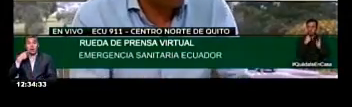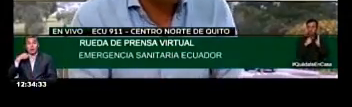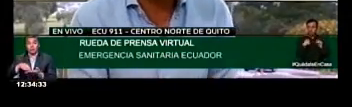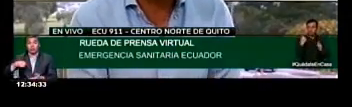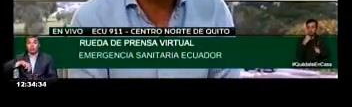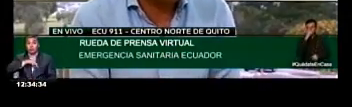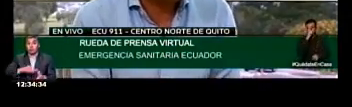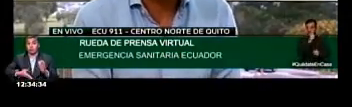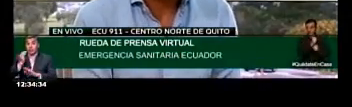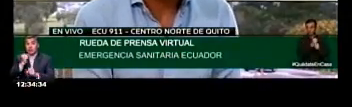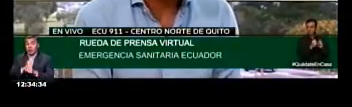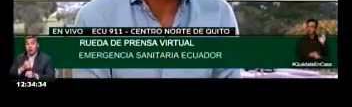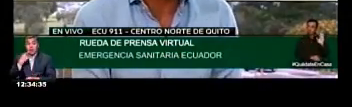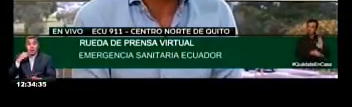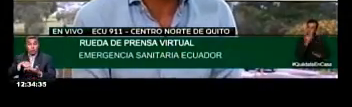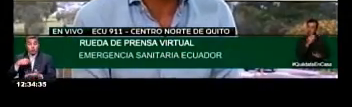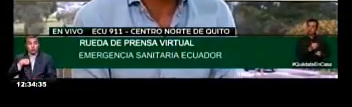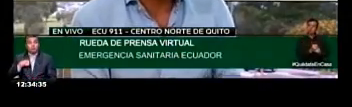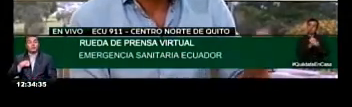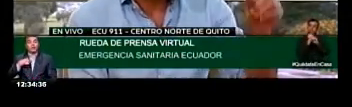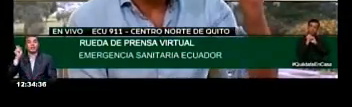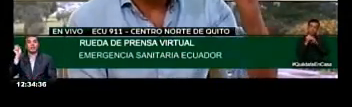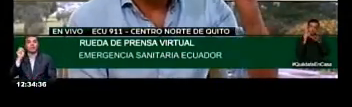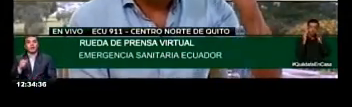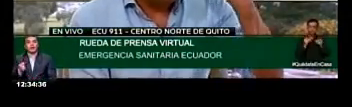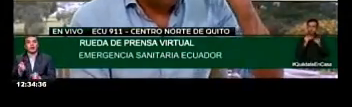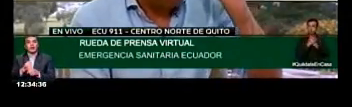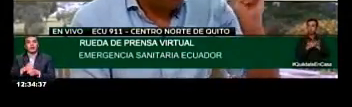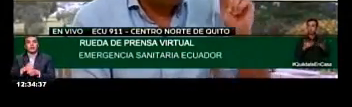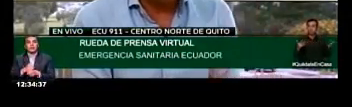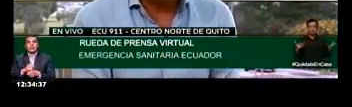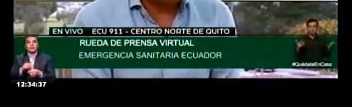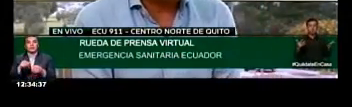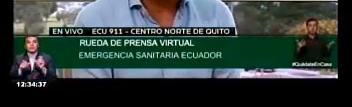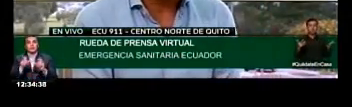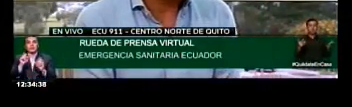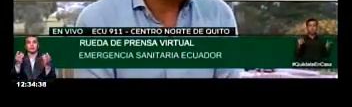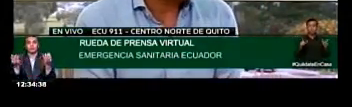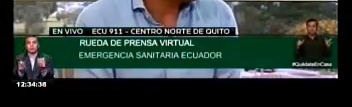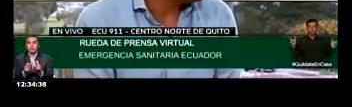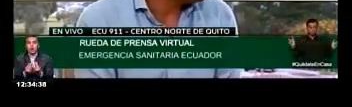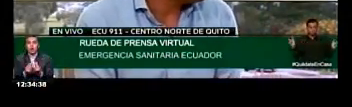tenemos que ir a nuestro trabajo. Estamos en la obligación de tener la mínima cantidad de personas.